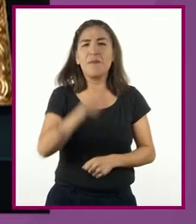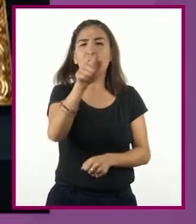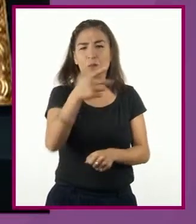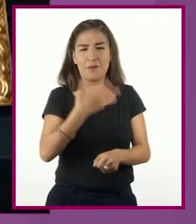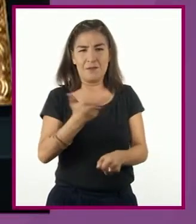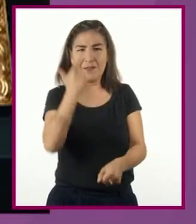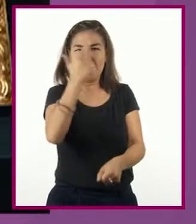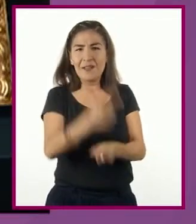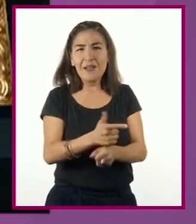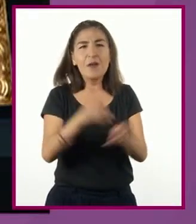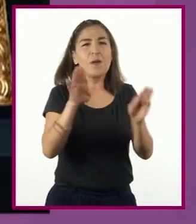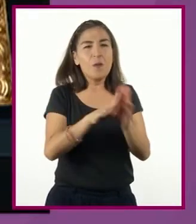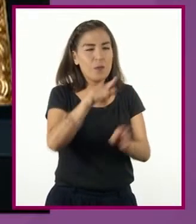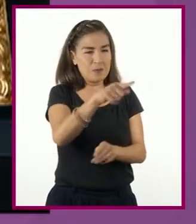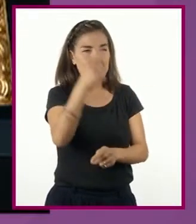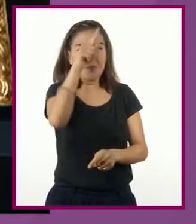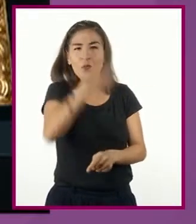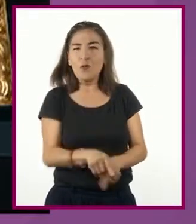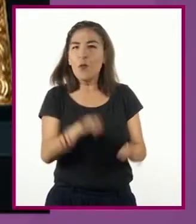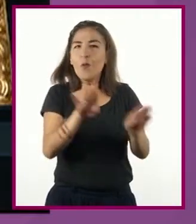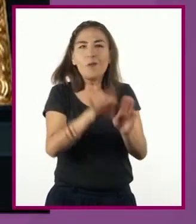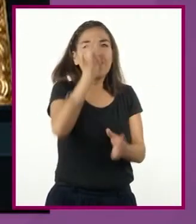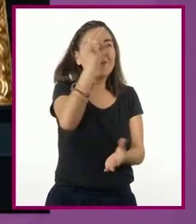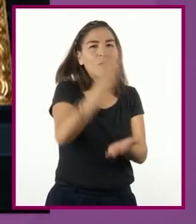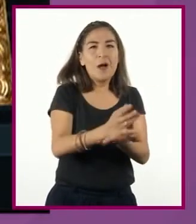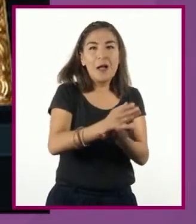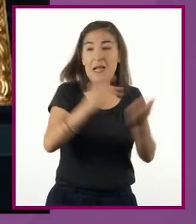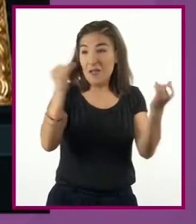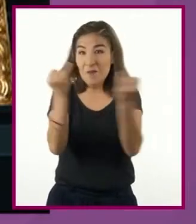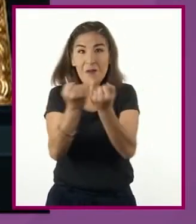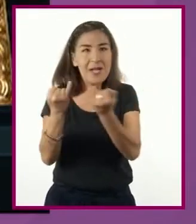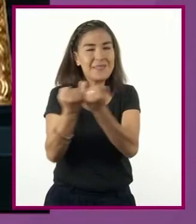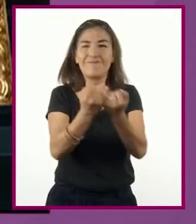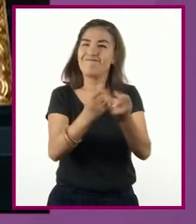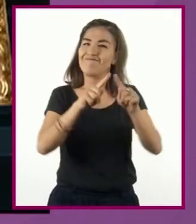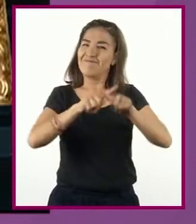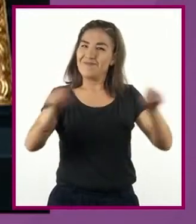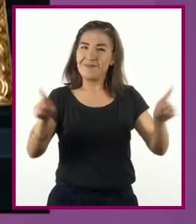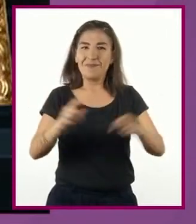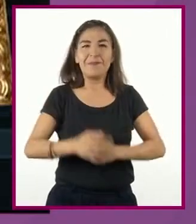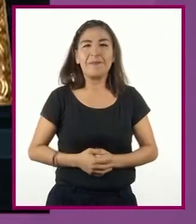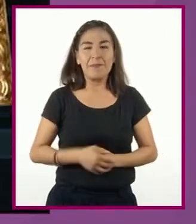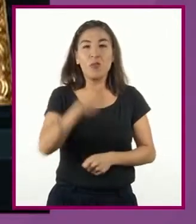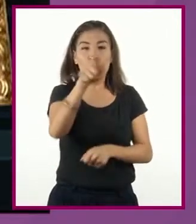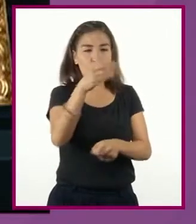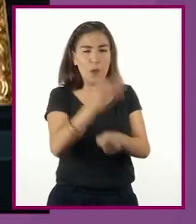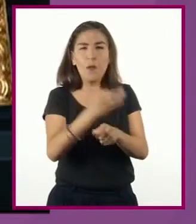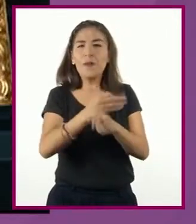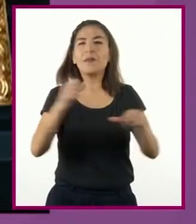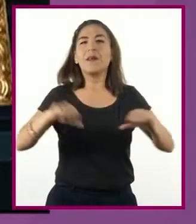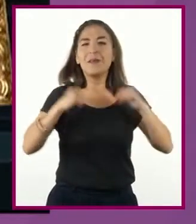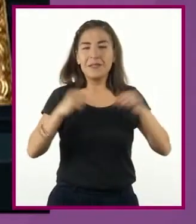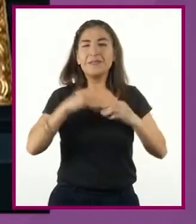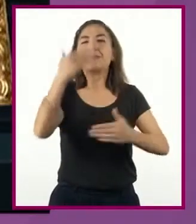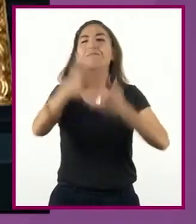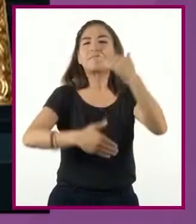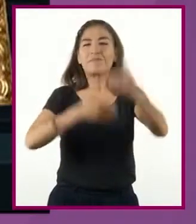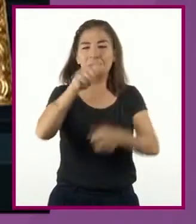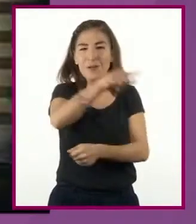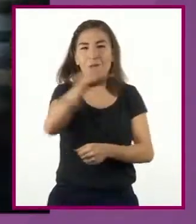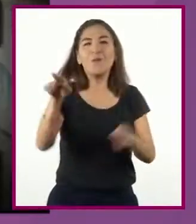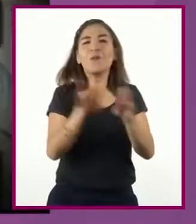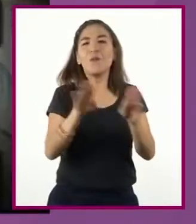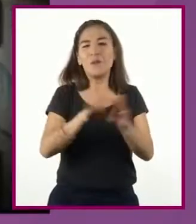esos rasgos te hacen único y diferente de los demás? Durante esta etapa de tu vida, sigues construyendo tu propia